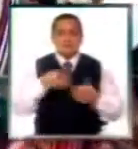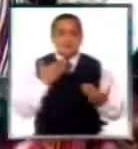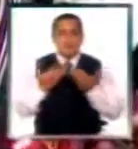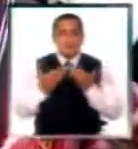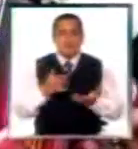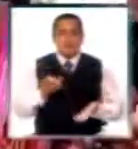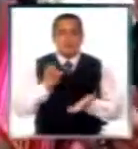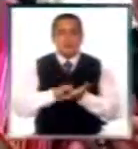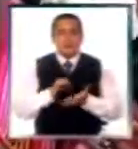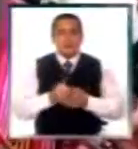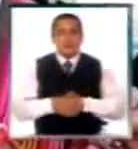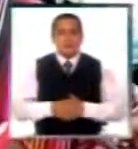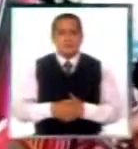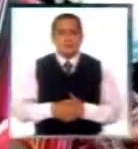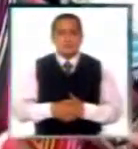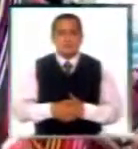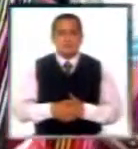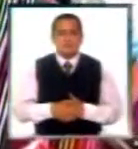situación que